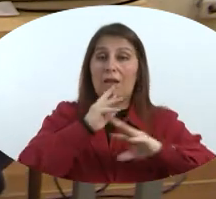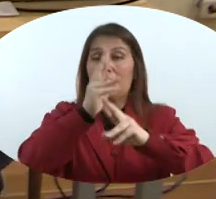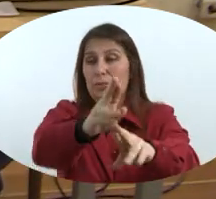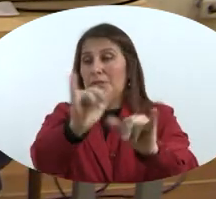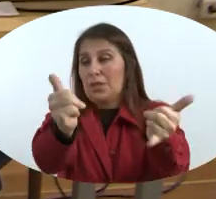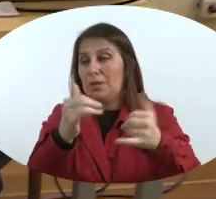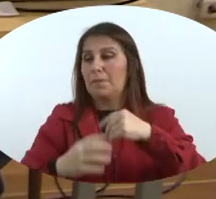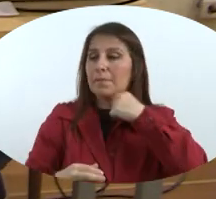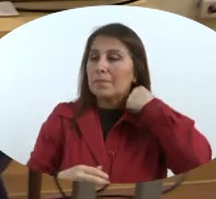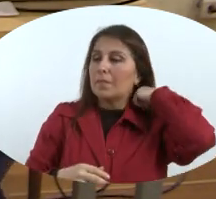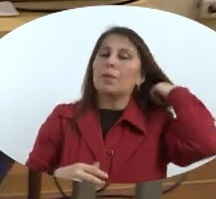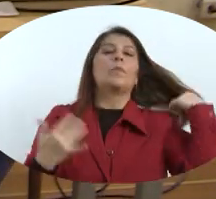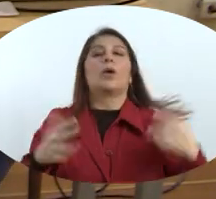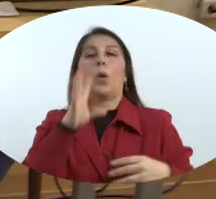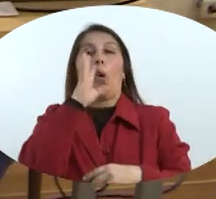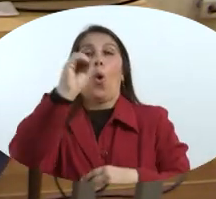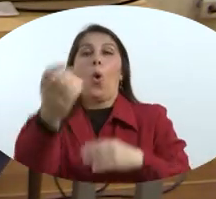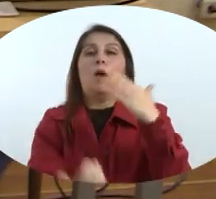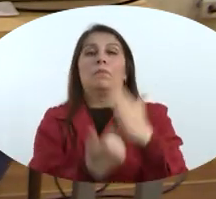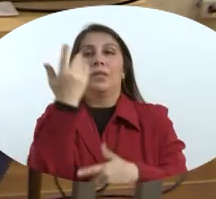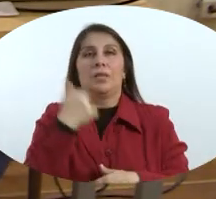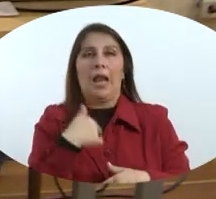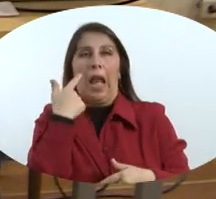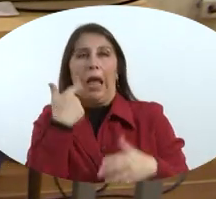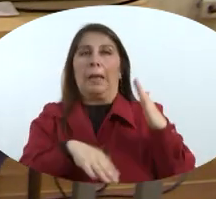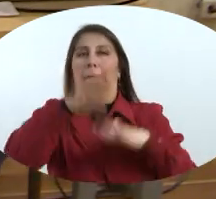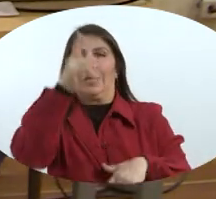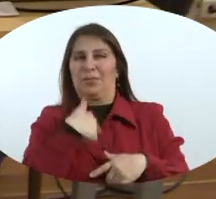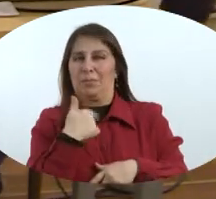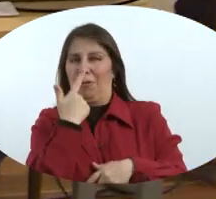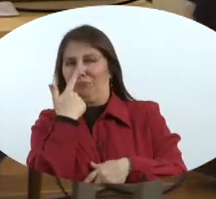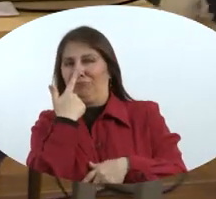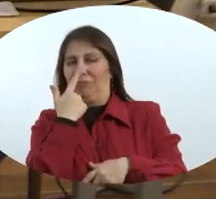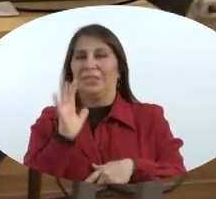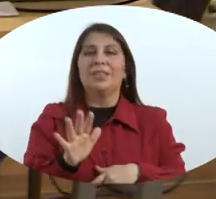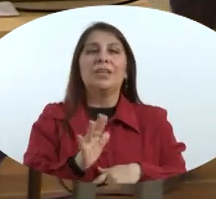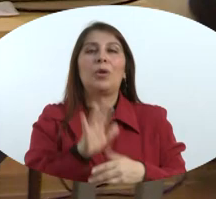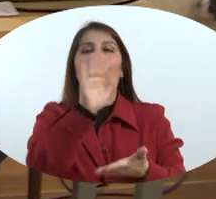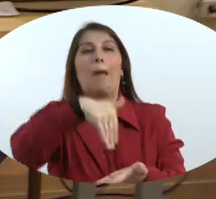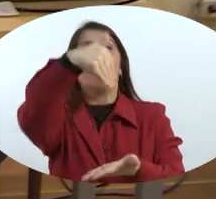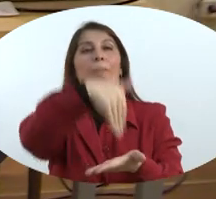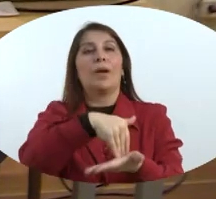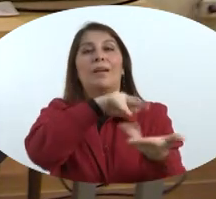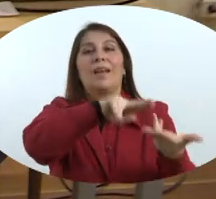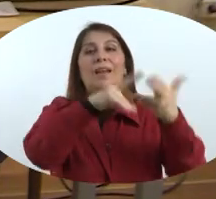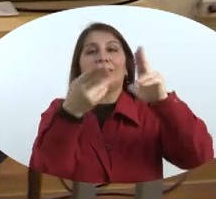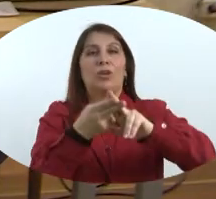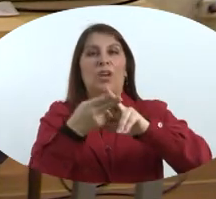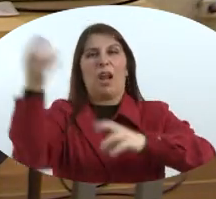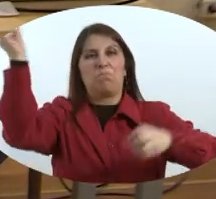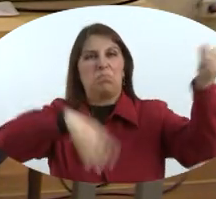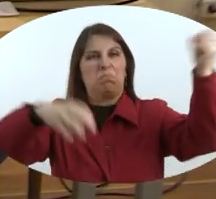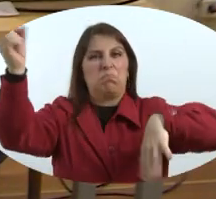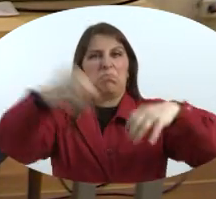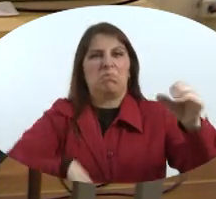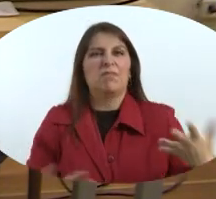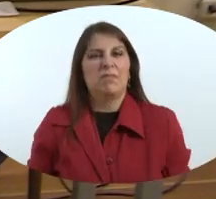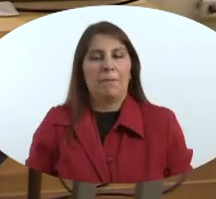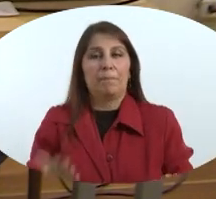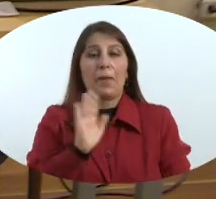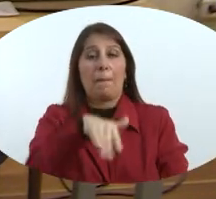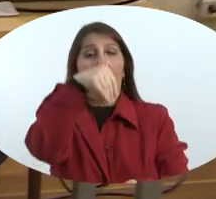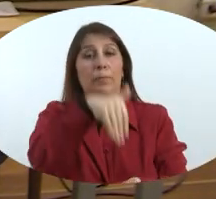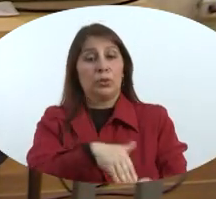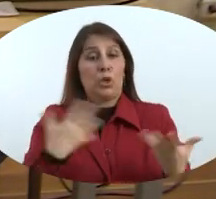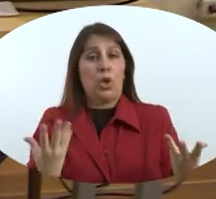misma dos arranquemos por la que genera mayor suspicacia y es el hecho de la posición respecto al tropel y la